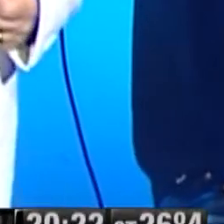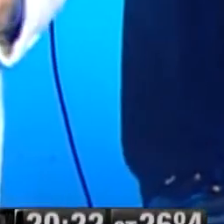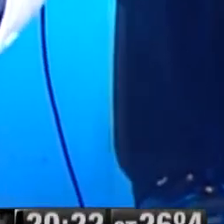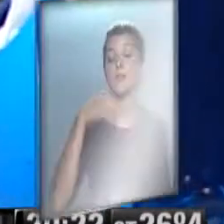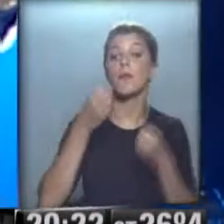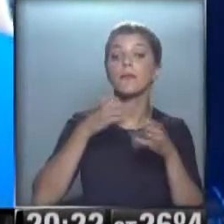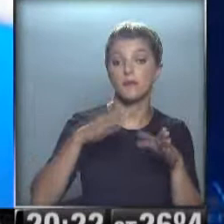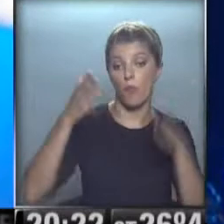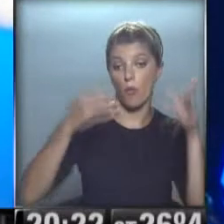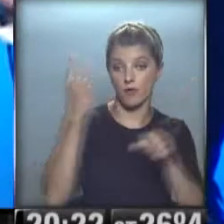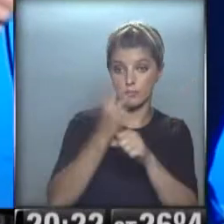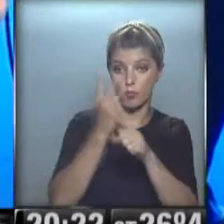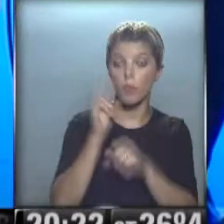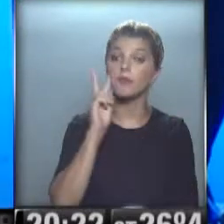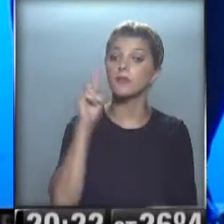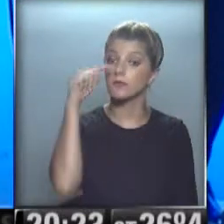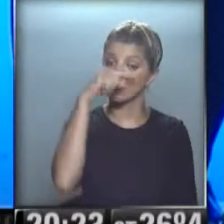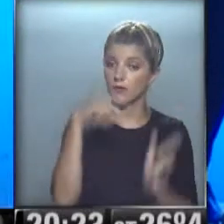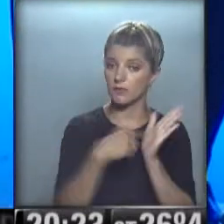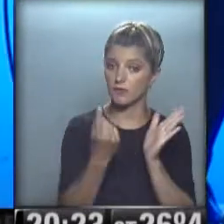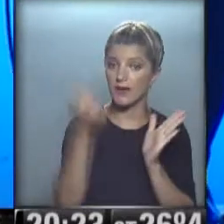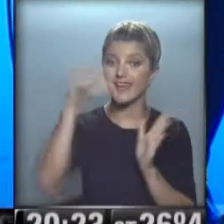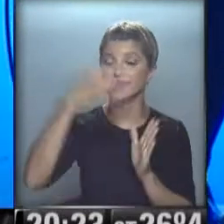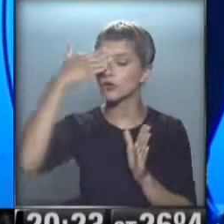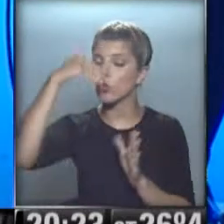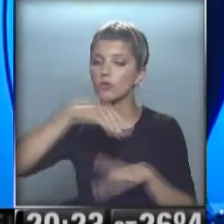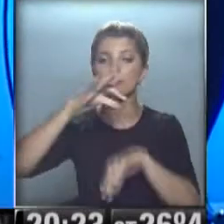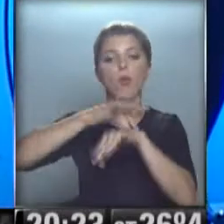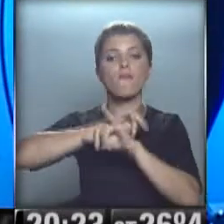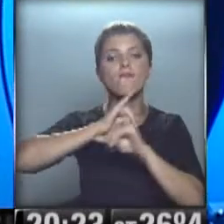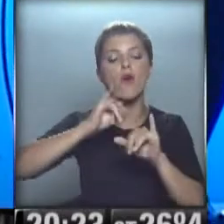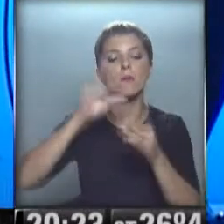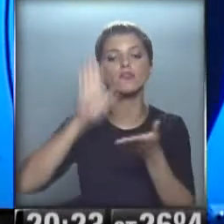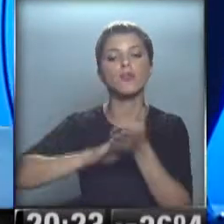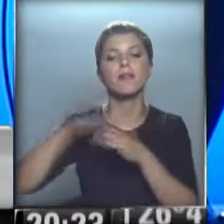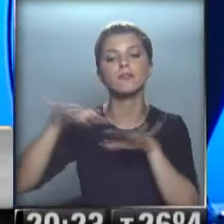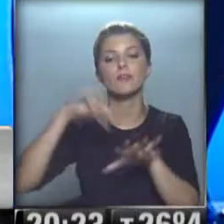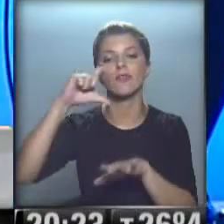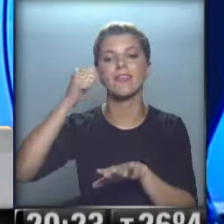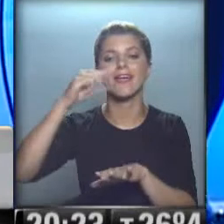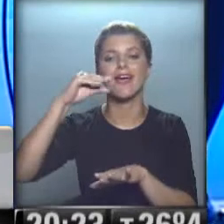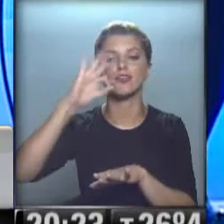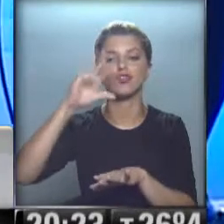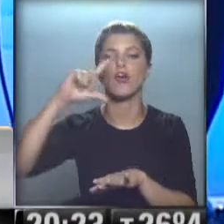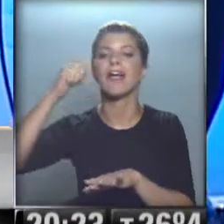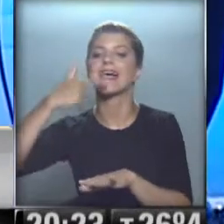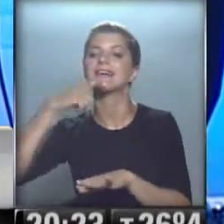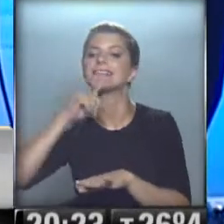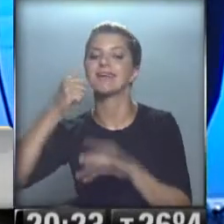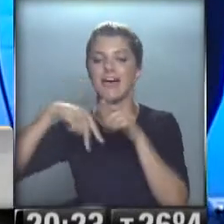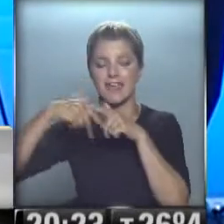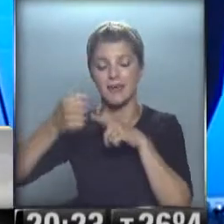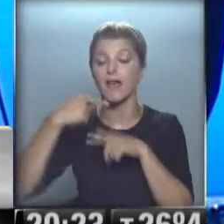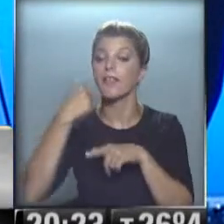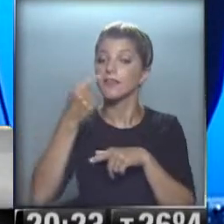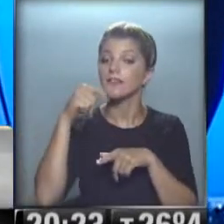Empezamos este segundo bloque de Visión 7 Central. Este es el último parte médico sobre la salud de Cacho Castaña. Indica el parte que sigue en estado crítico,